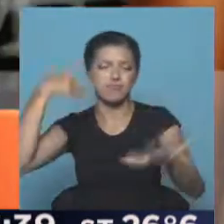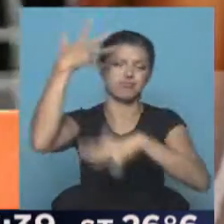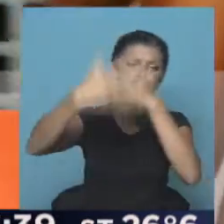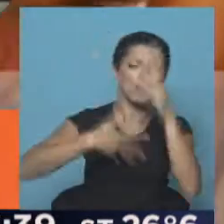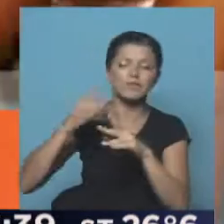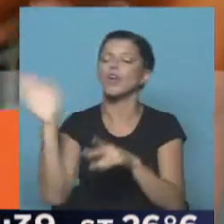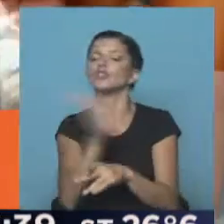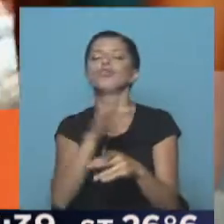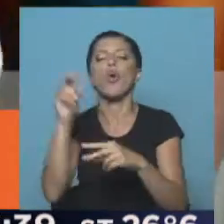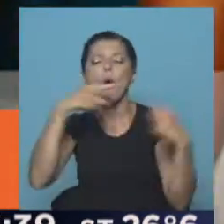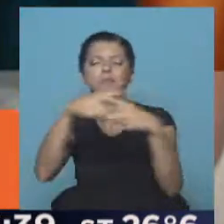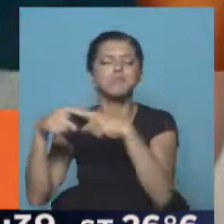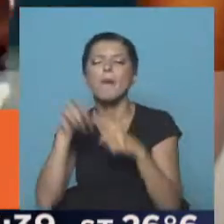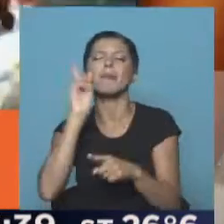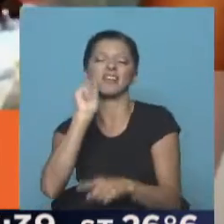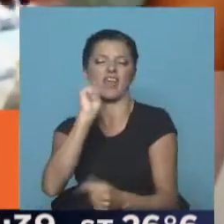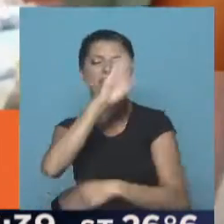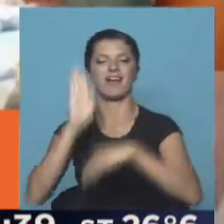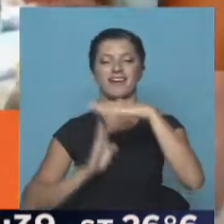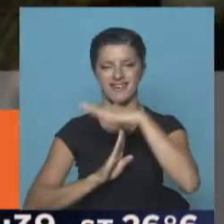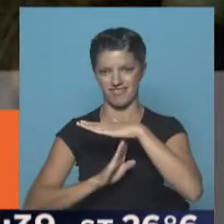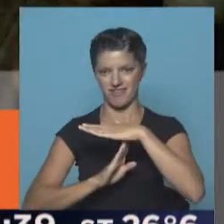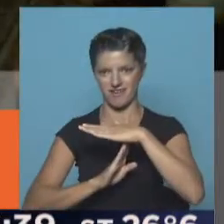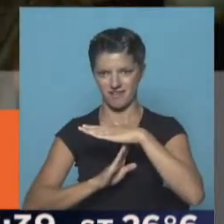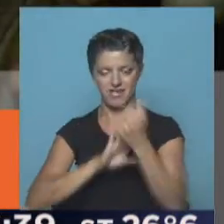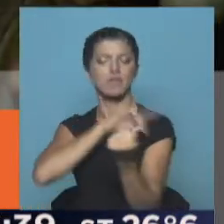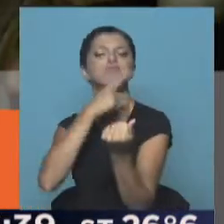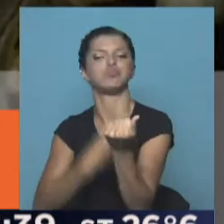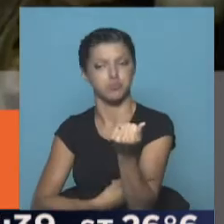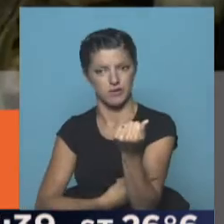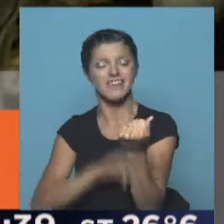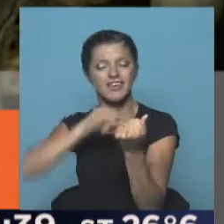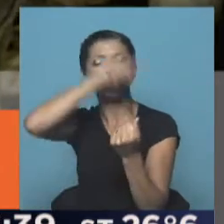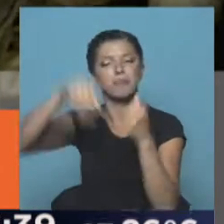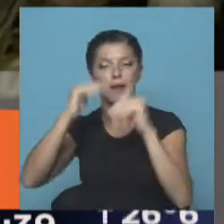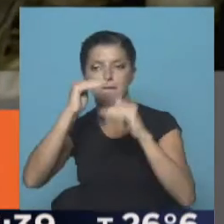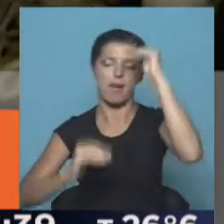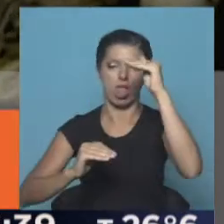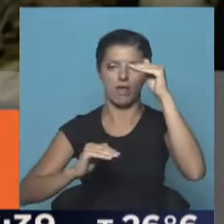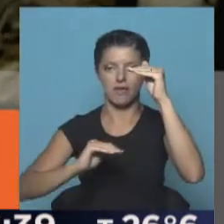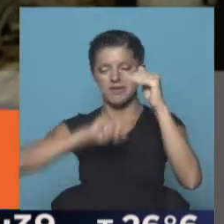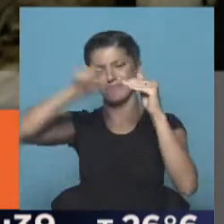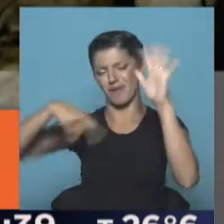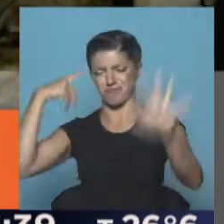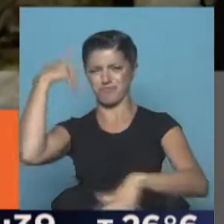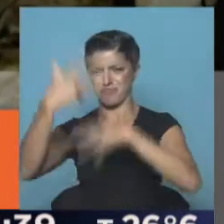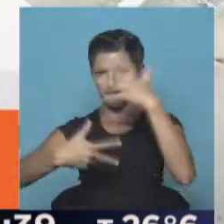para el autogobierno de los internos y el surgimiento de liderazgos que profundizan la desigualdad y generan